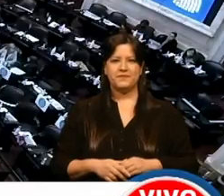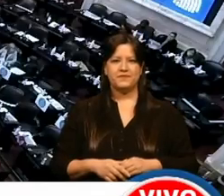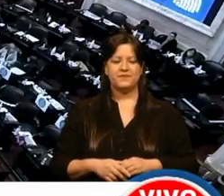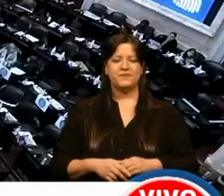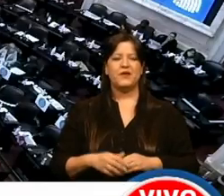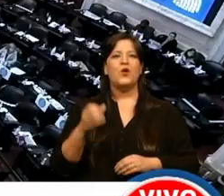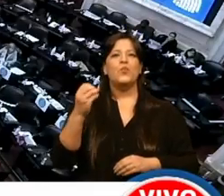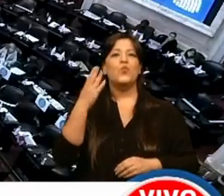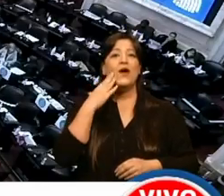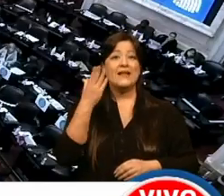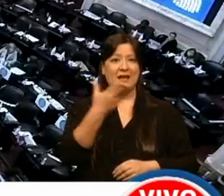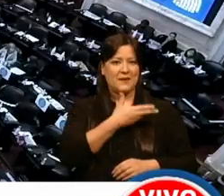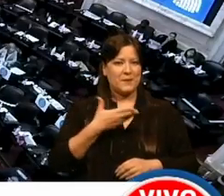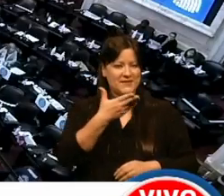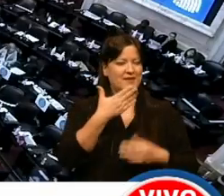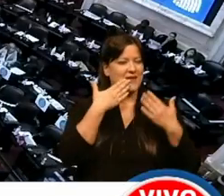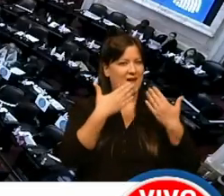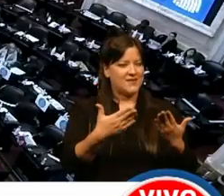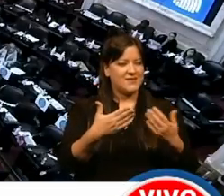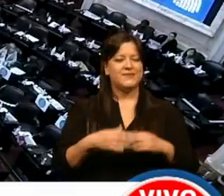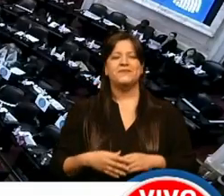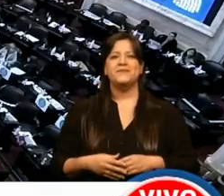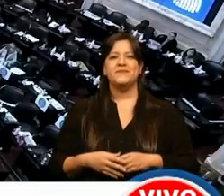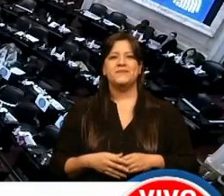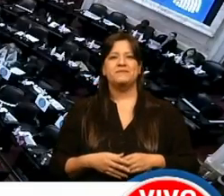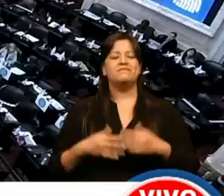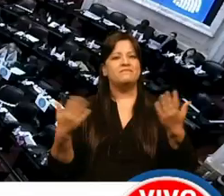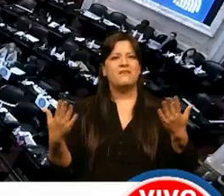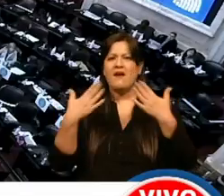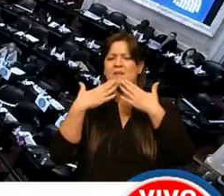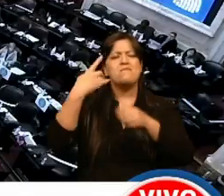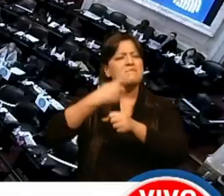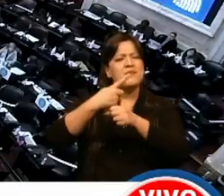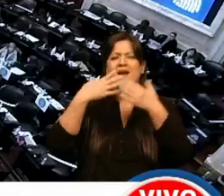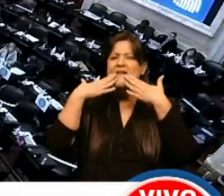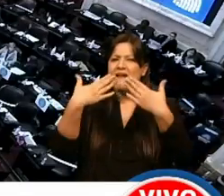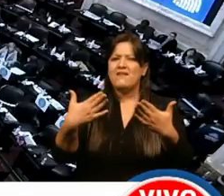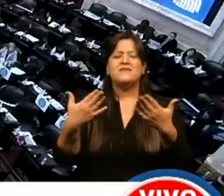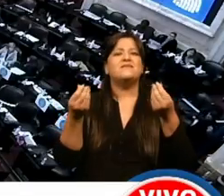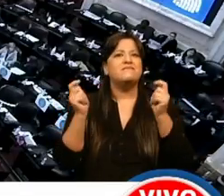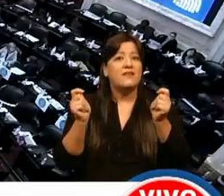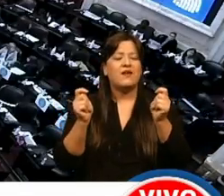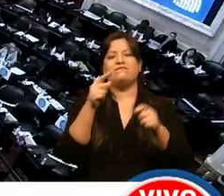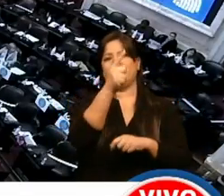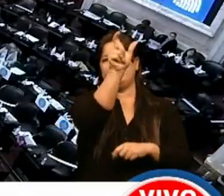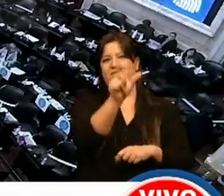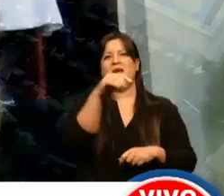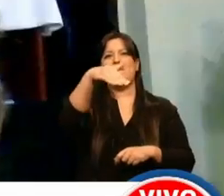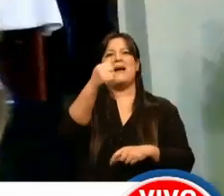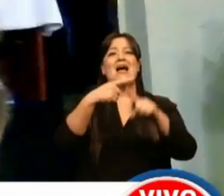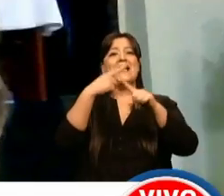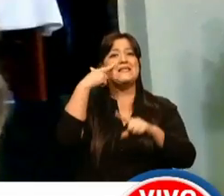buenas tardes señor presidente muchas gracias agradecer en primer lugar a máximo cristian nuestro